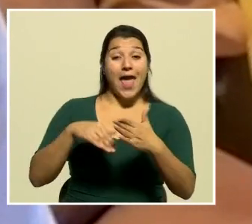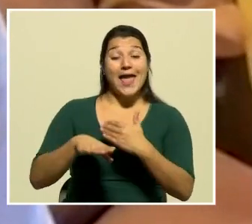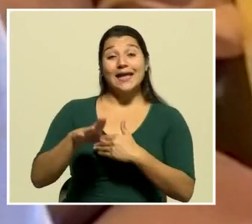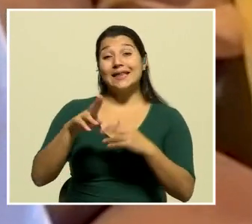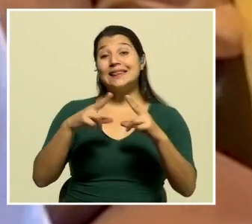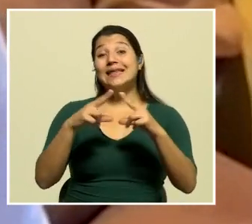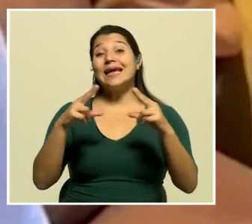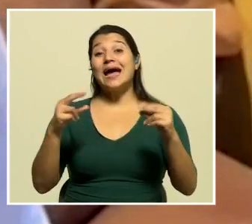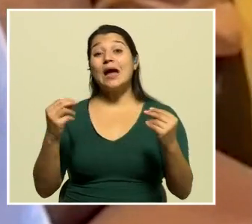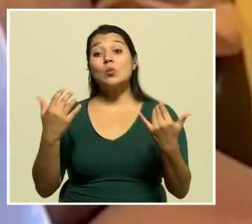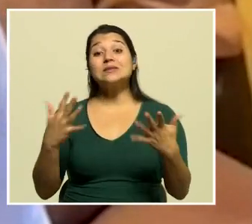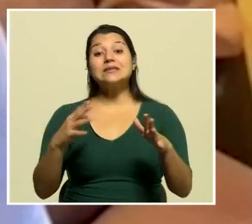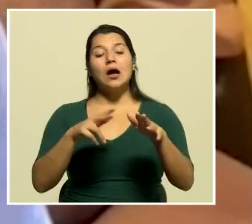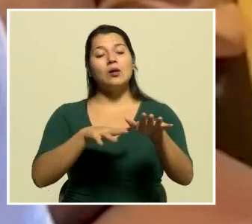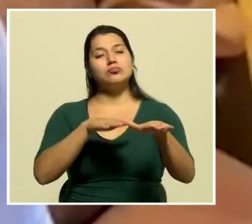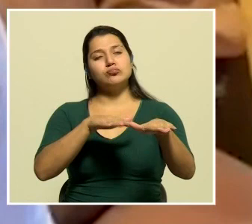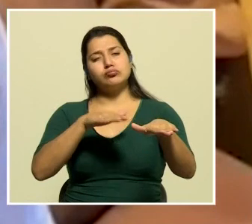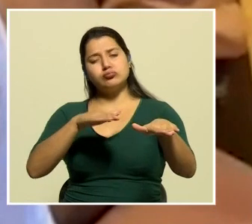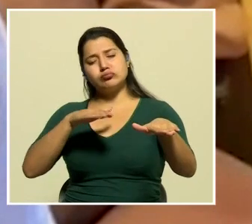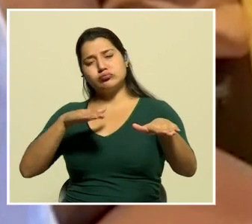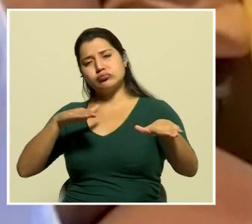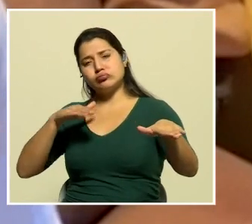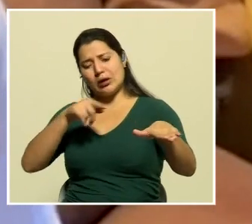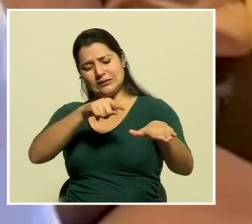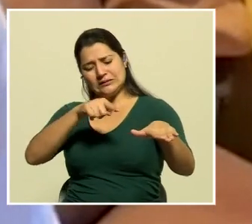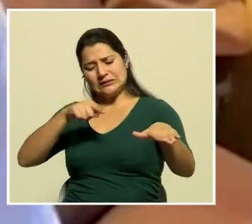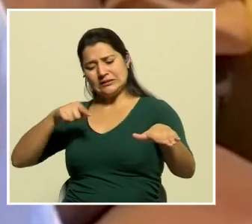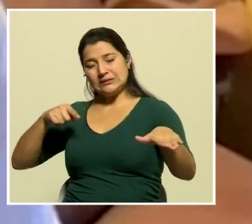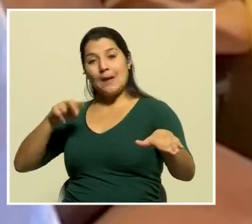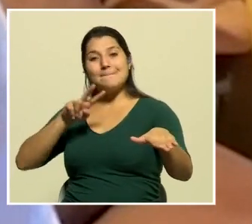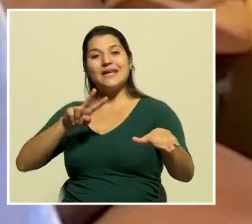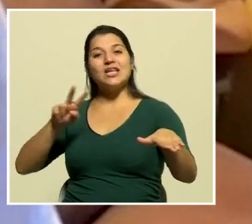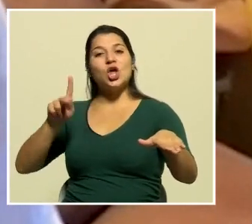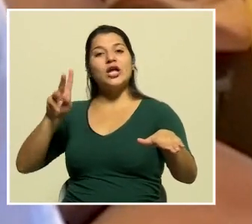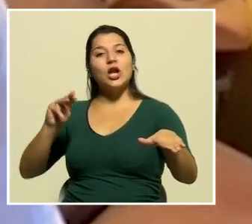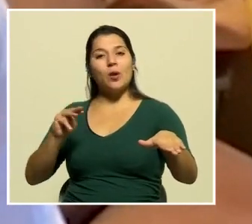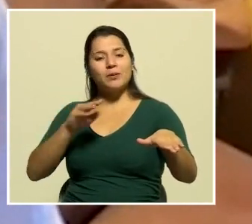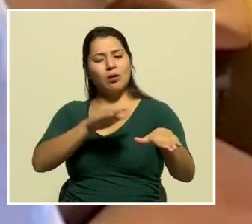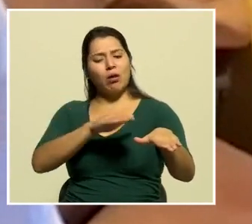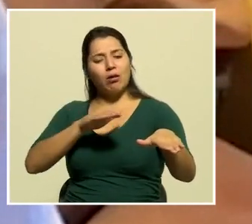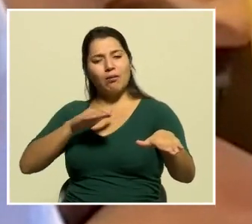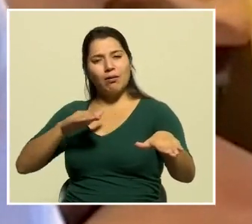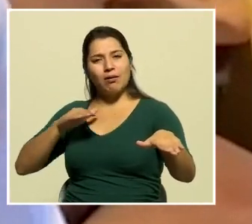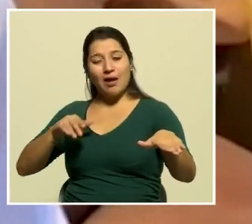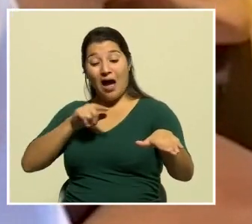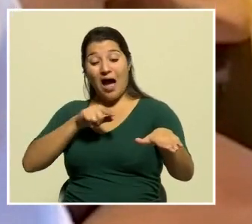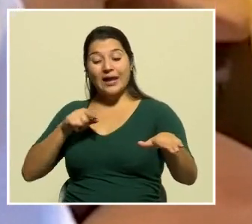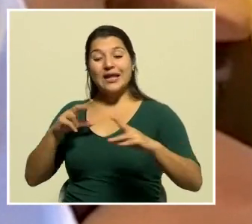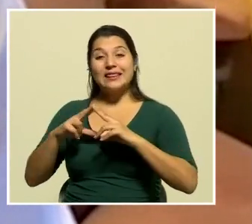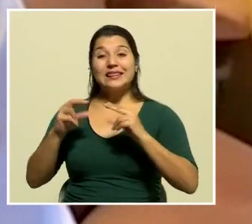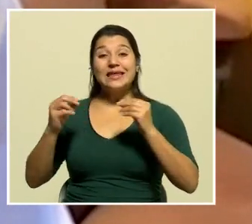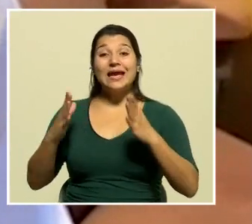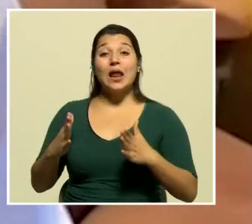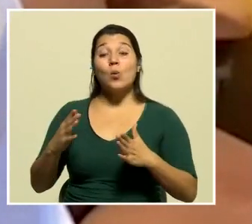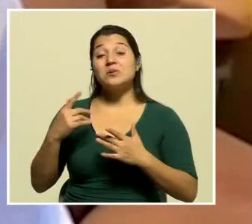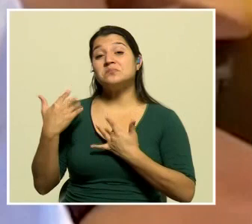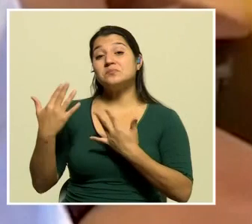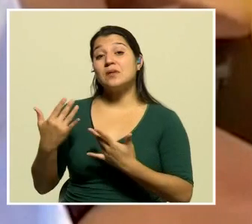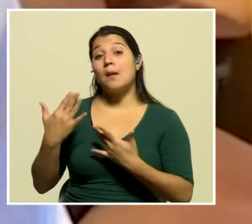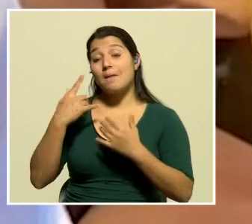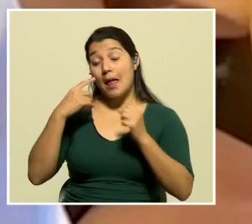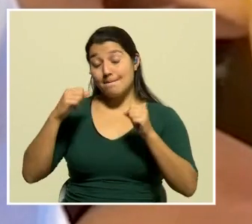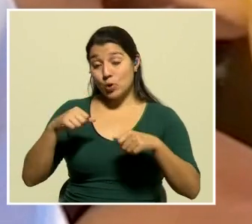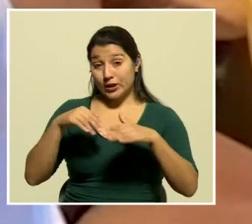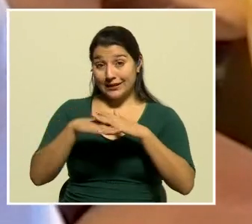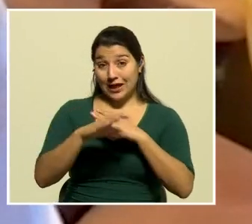de fila del lado nicaragüense, son camiones que están esperando para entrar a suelo costarricense. Si